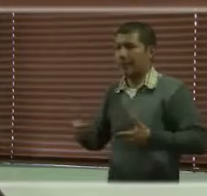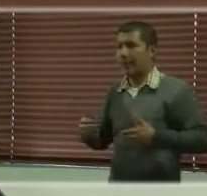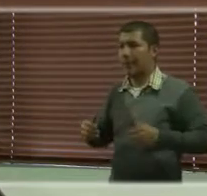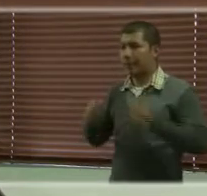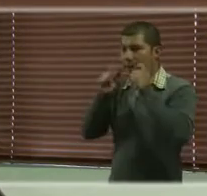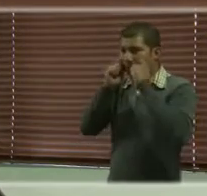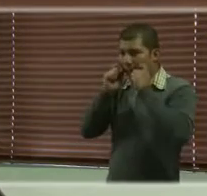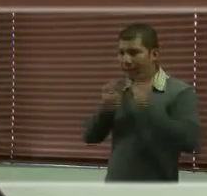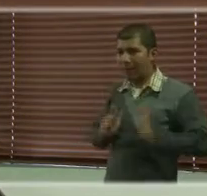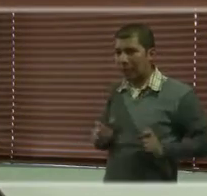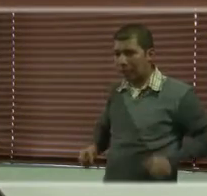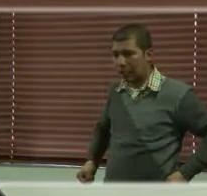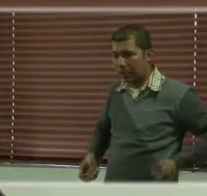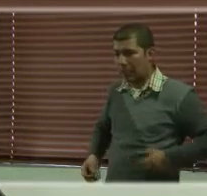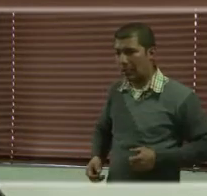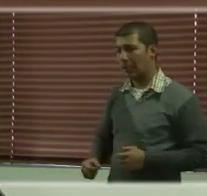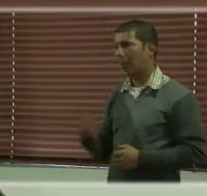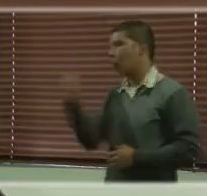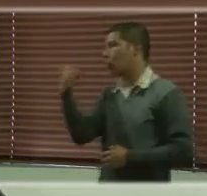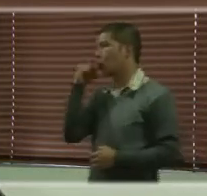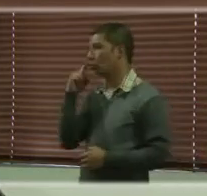y una persona sorda